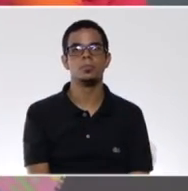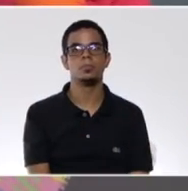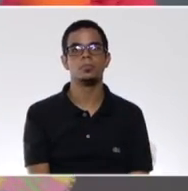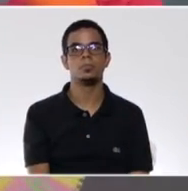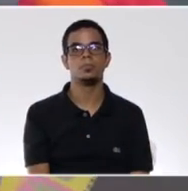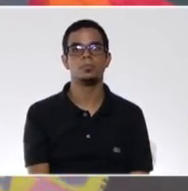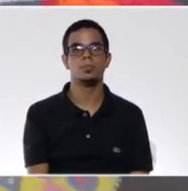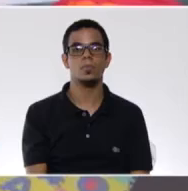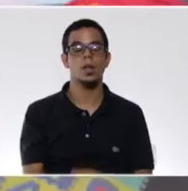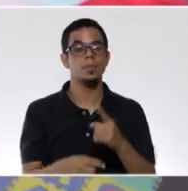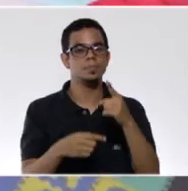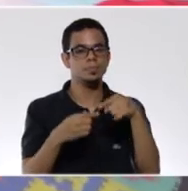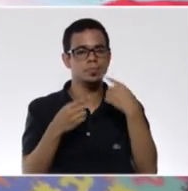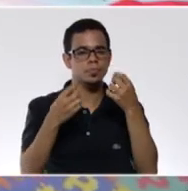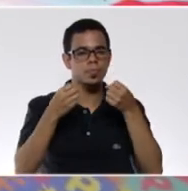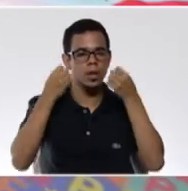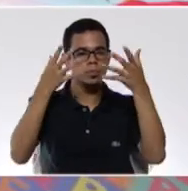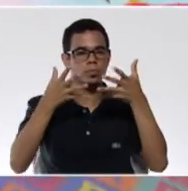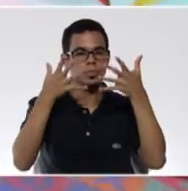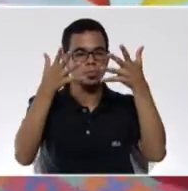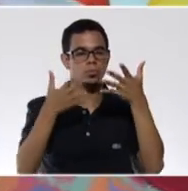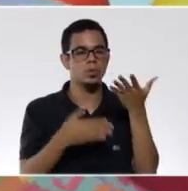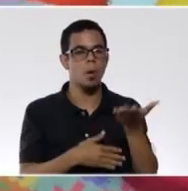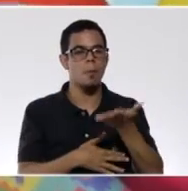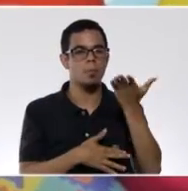unas consideraciones importantes